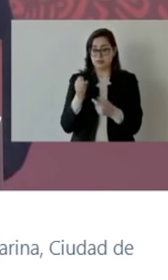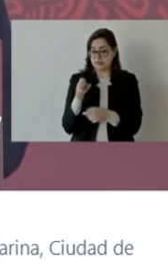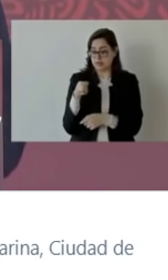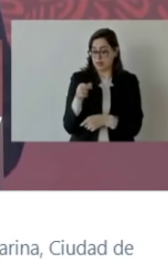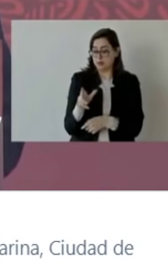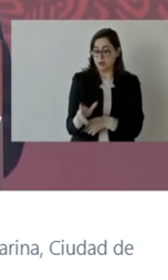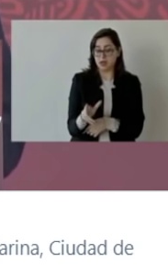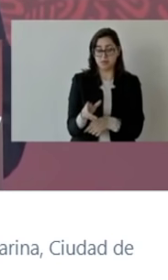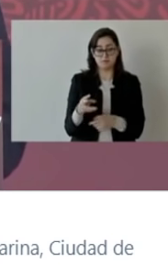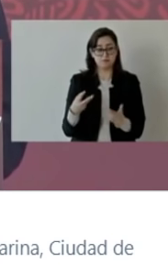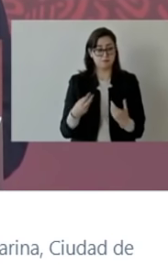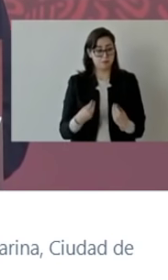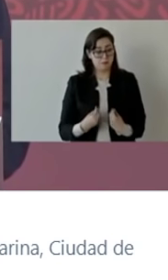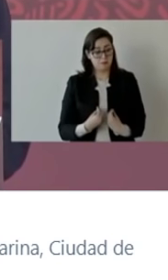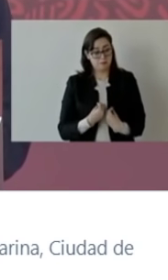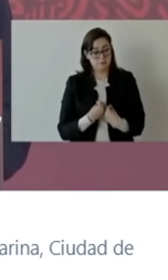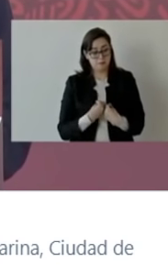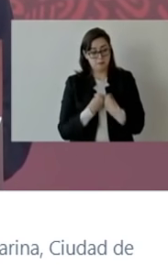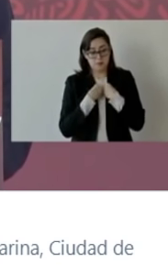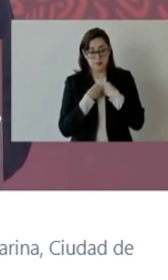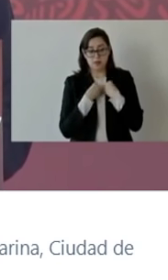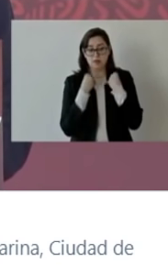salvado muchas vidas.